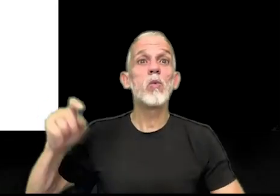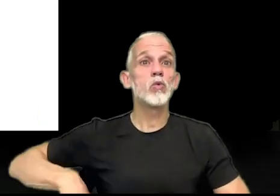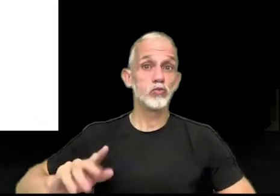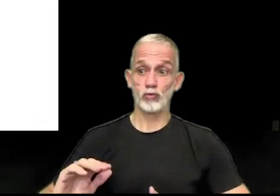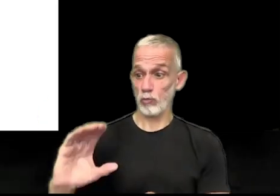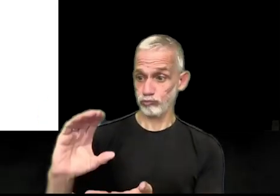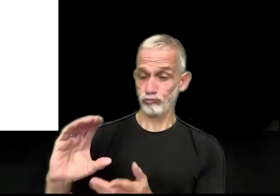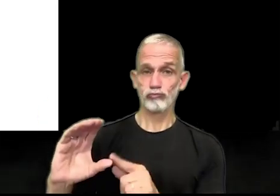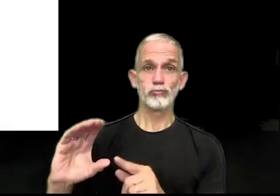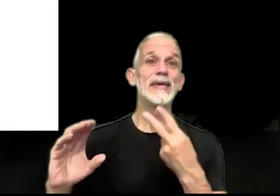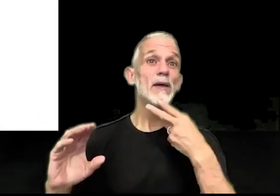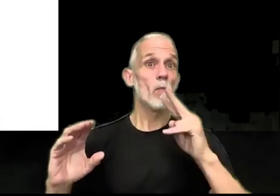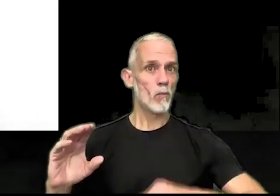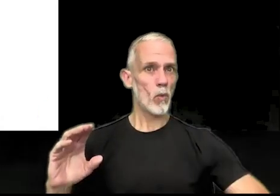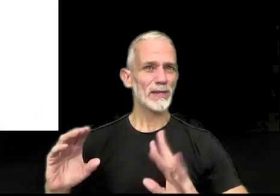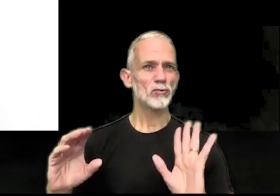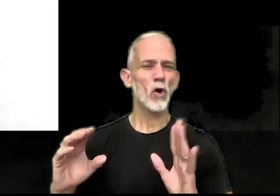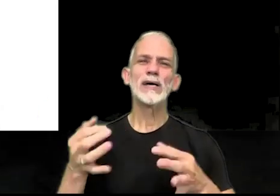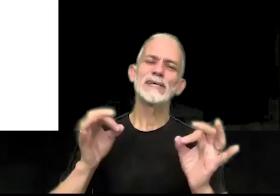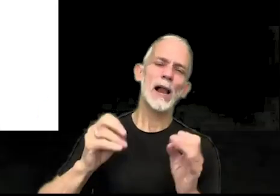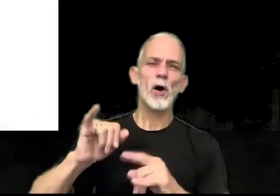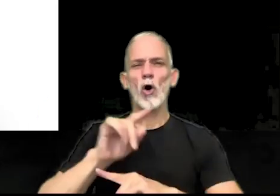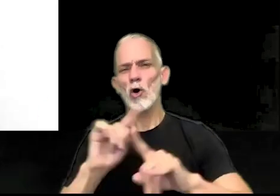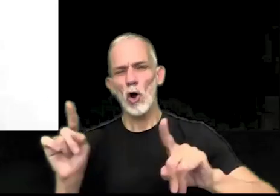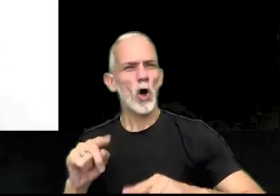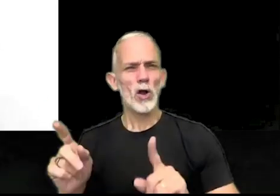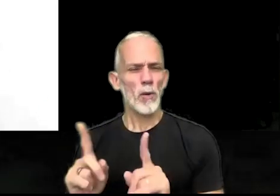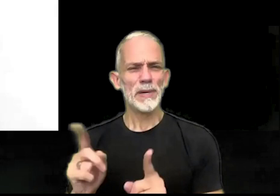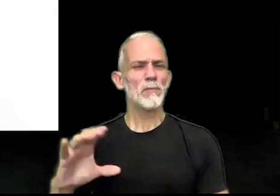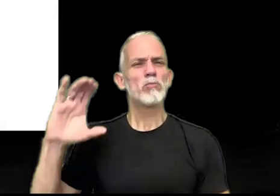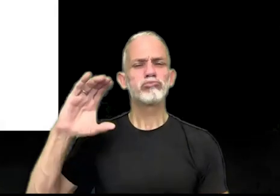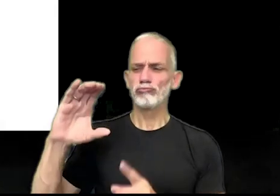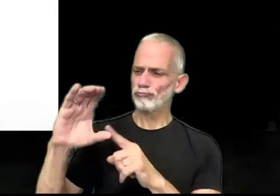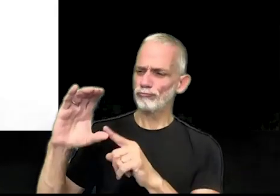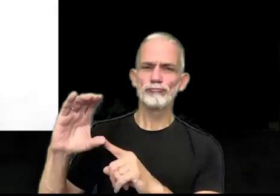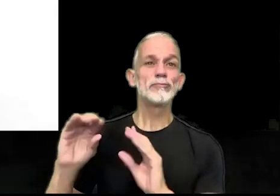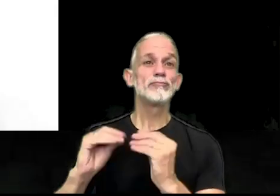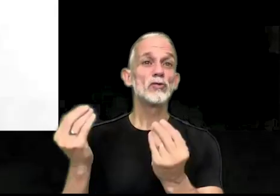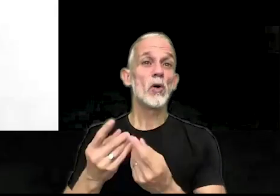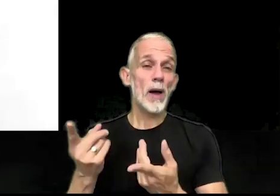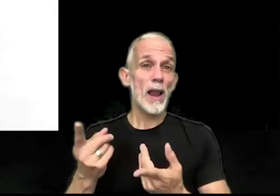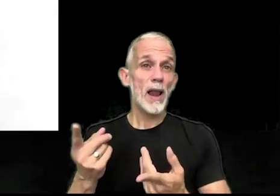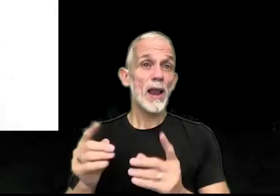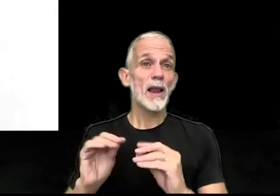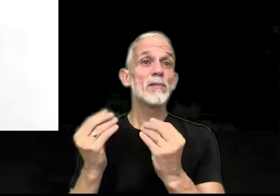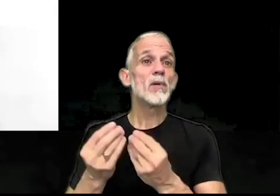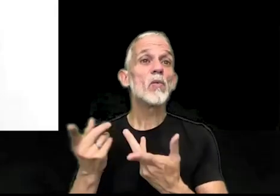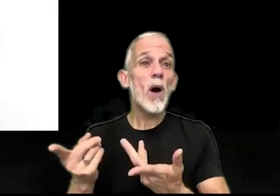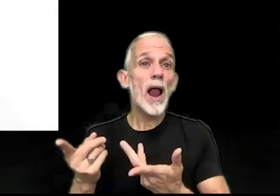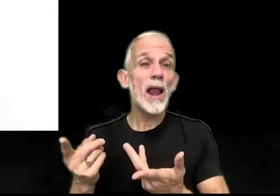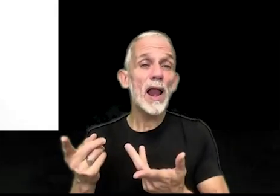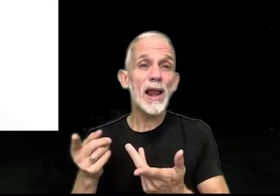un ingreso grabado, exento o no alcanzado por ganancias. Un no alcanzado es